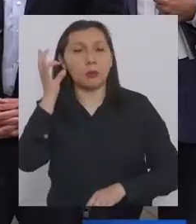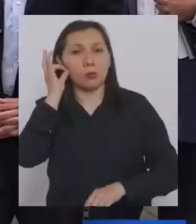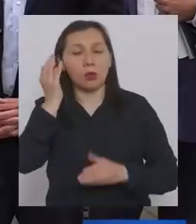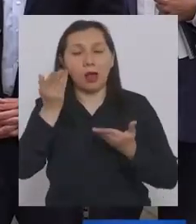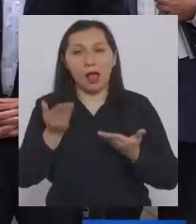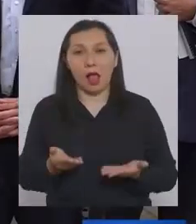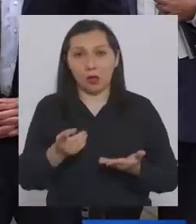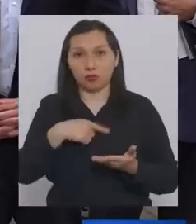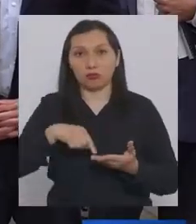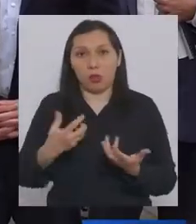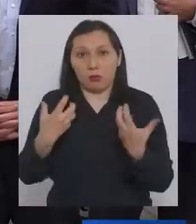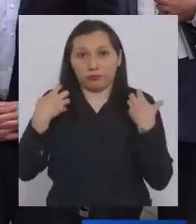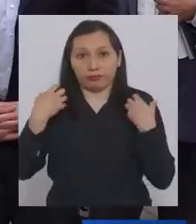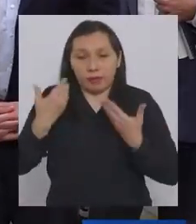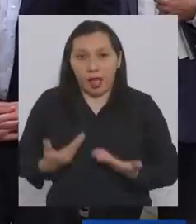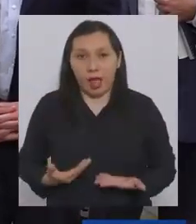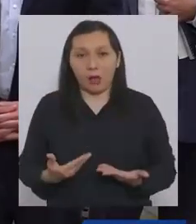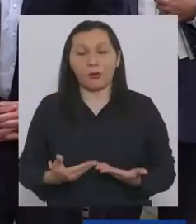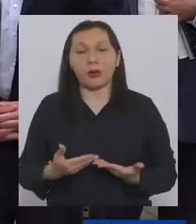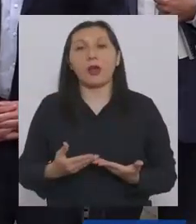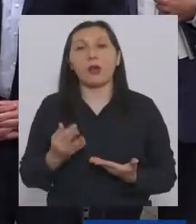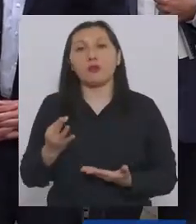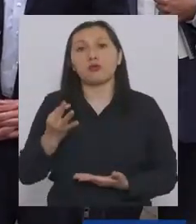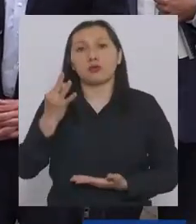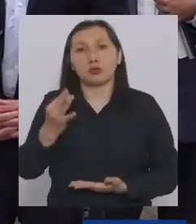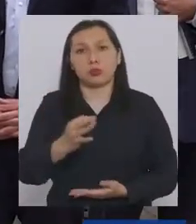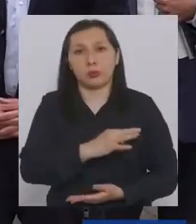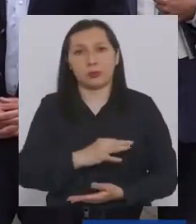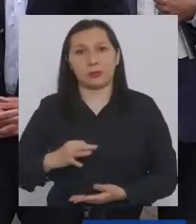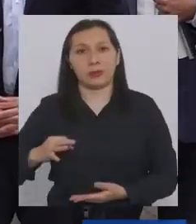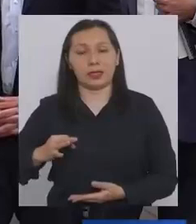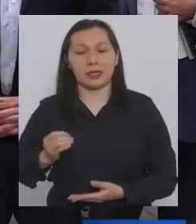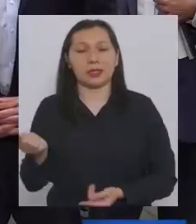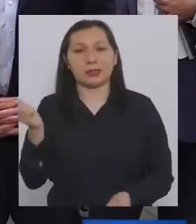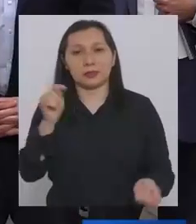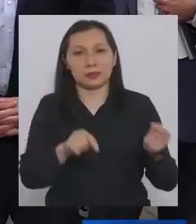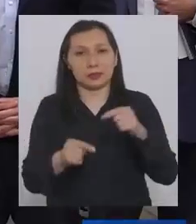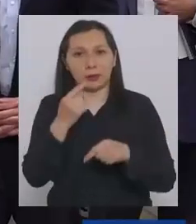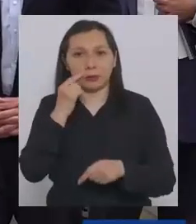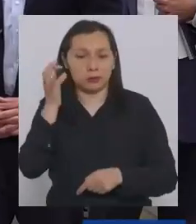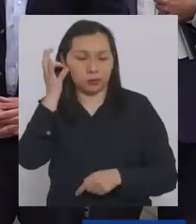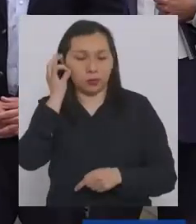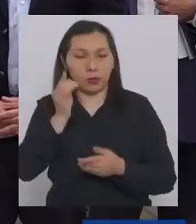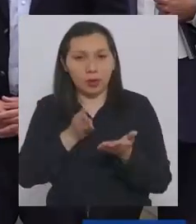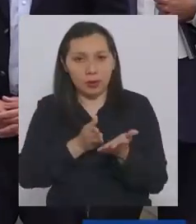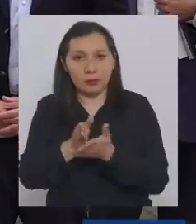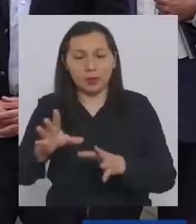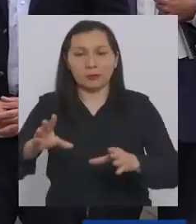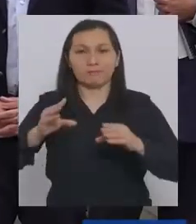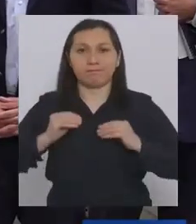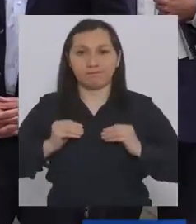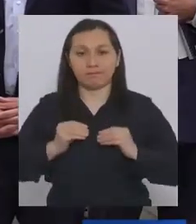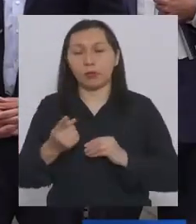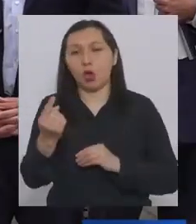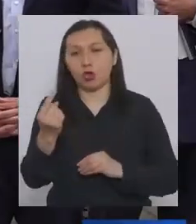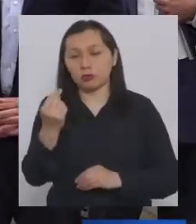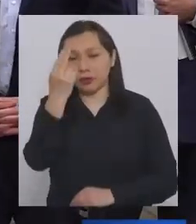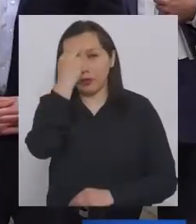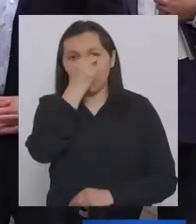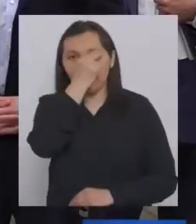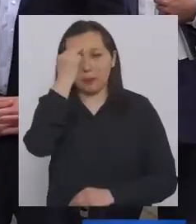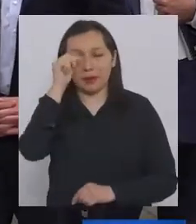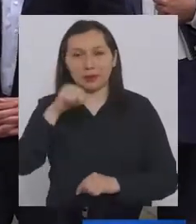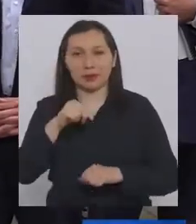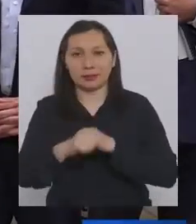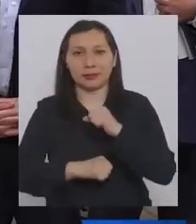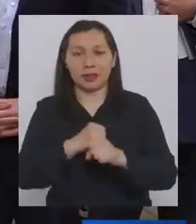día estamos y los ministras y ministros que van a asumir a partir del día 11 de marzo de